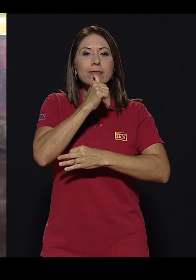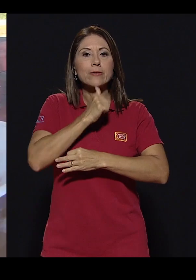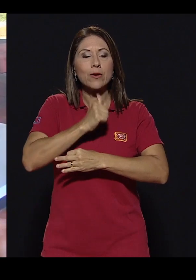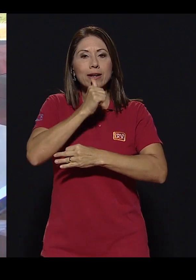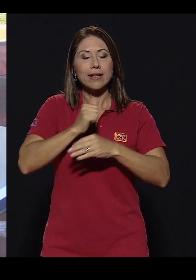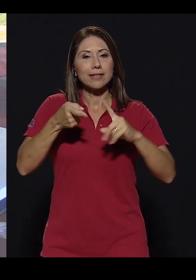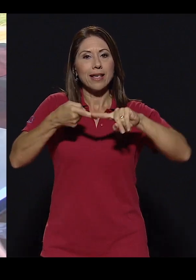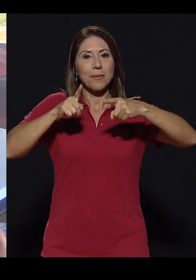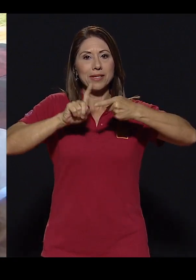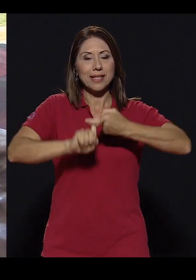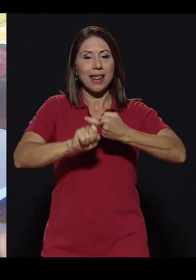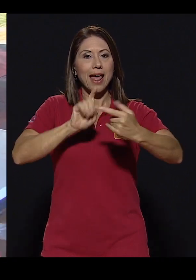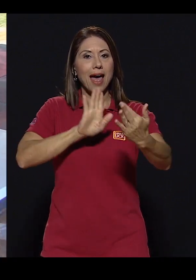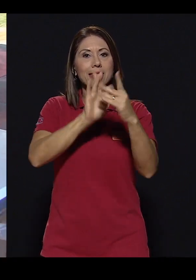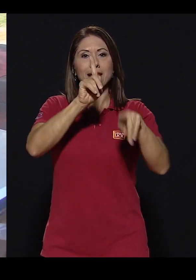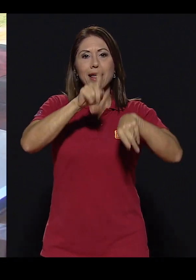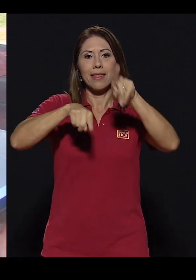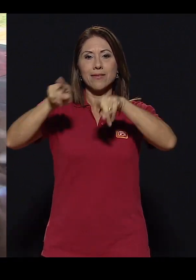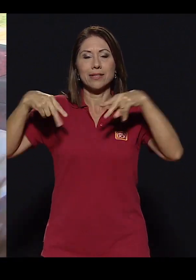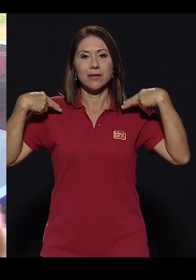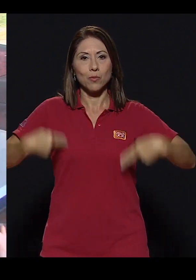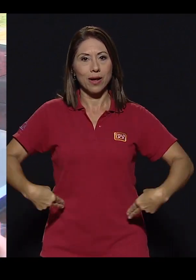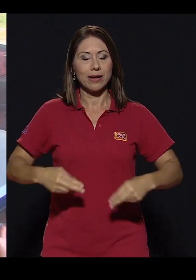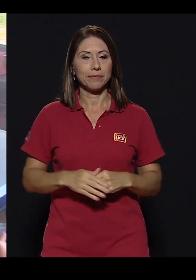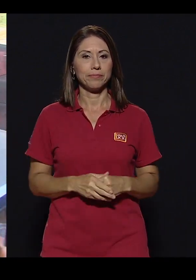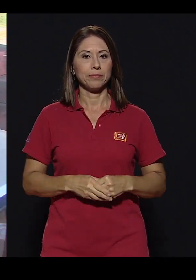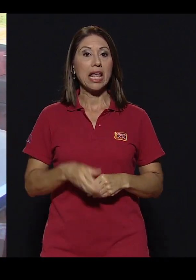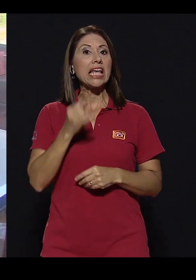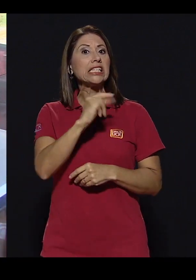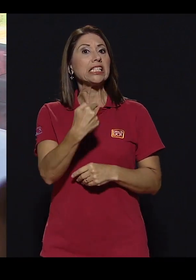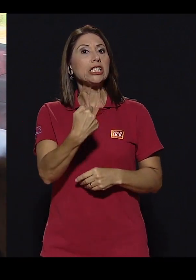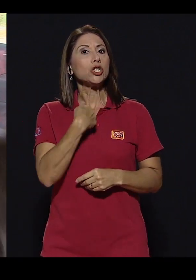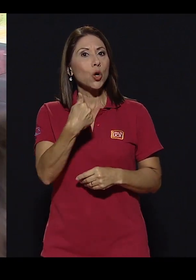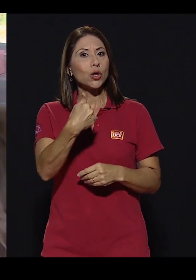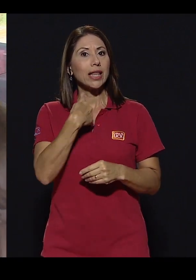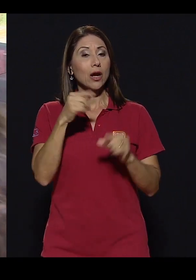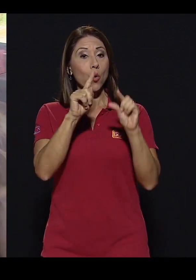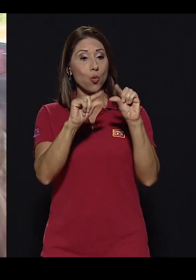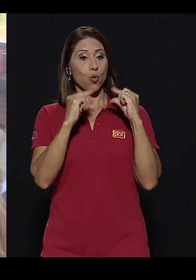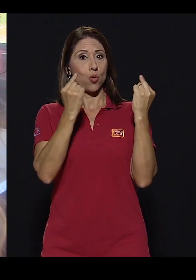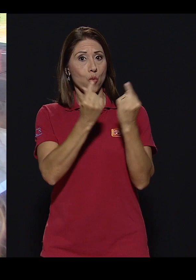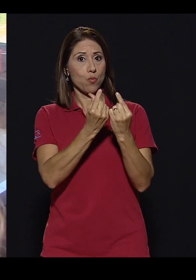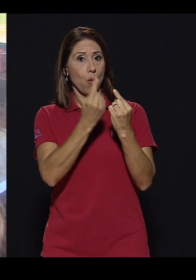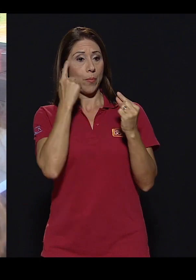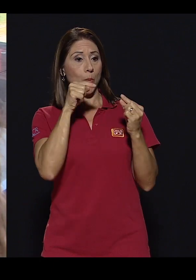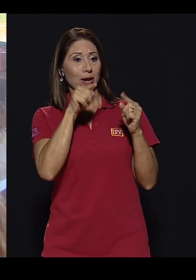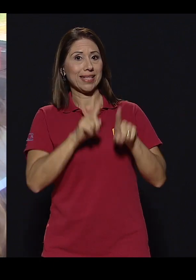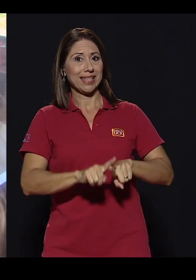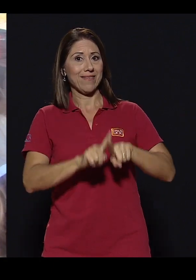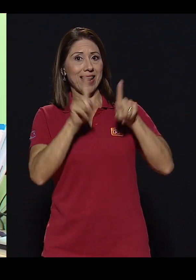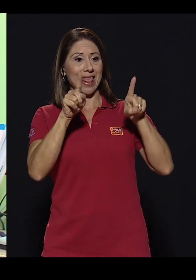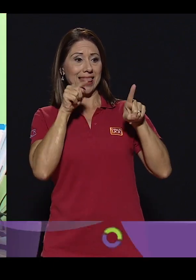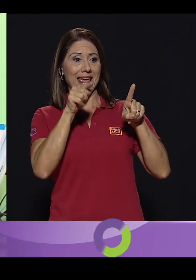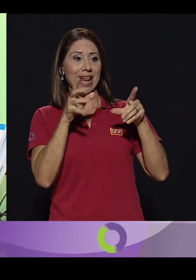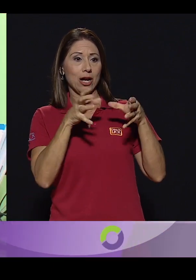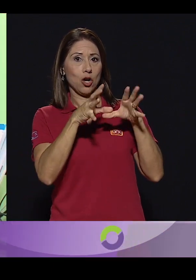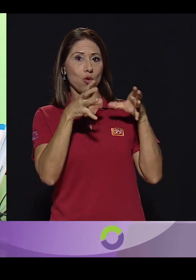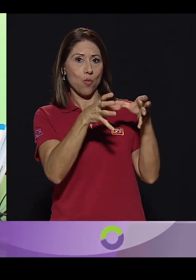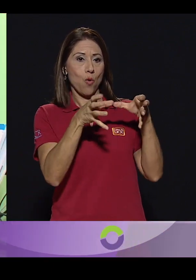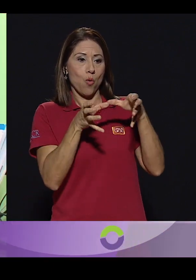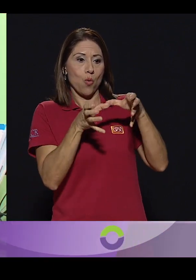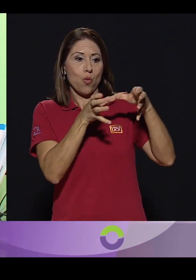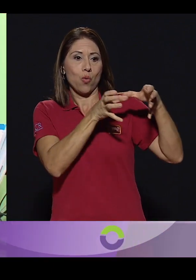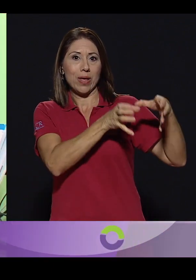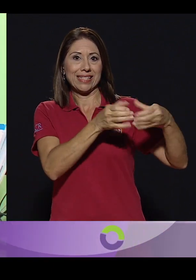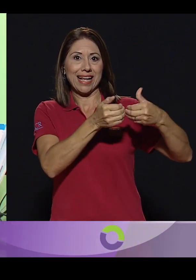tolerancia y amistad ante la diversidad humana si yo tengo un grupo el ser diferente segregado